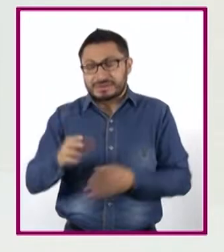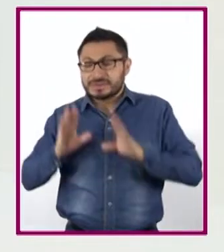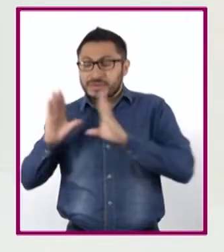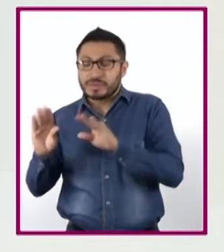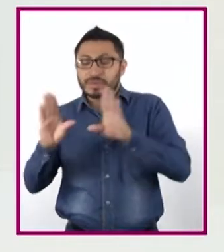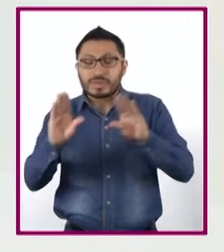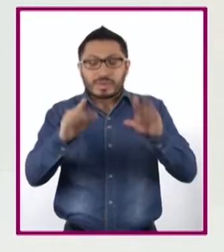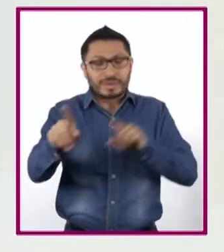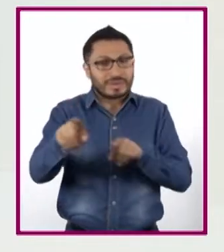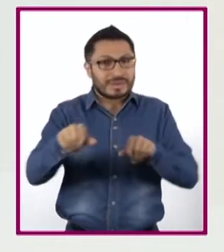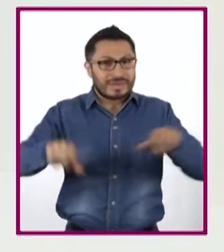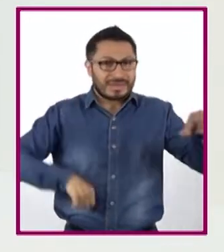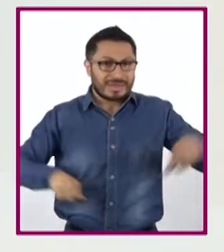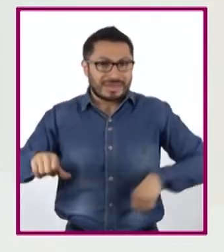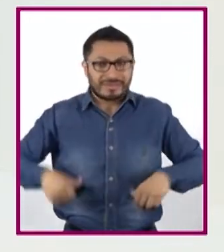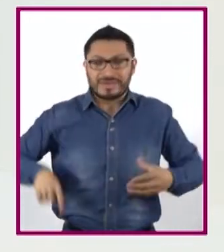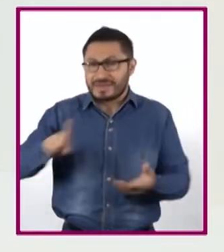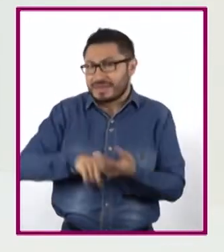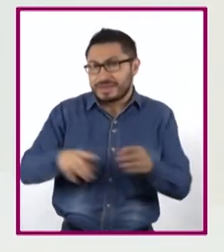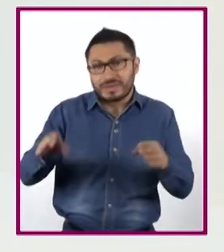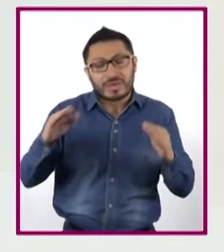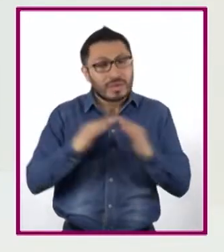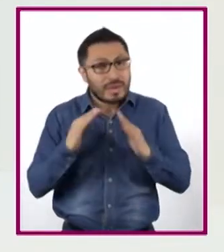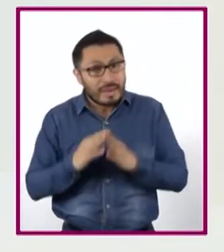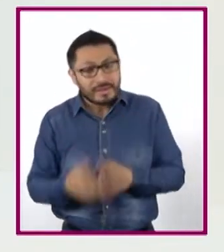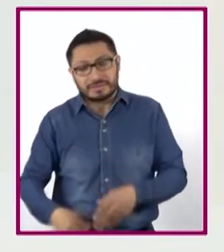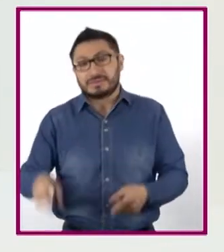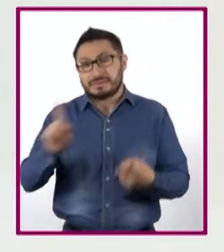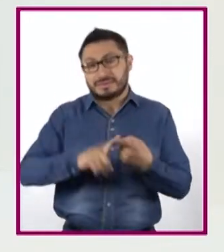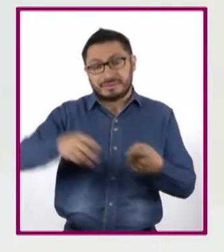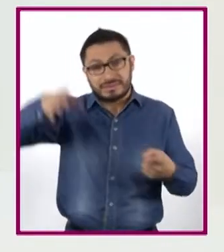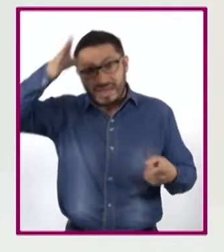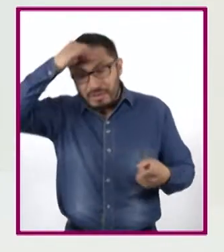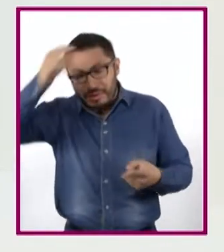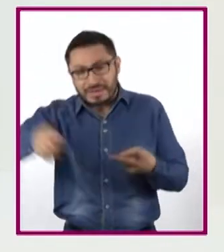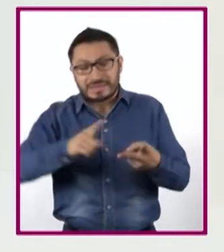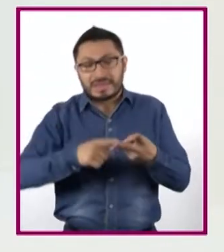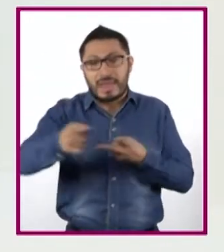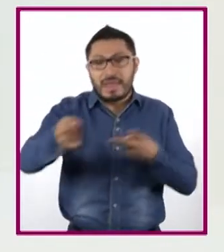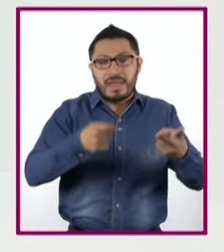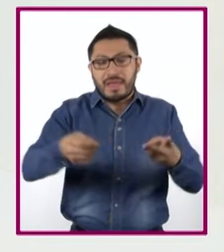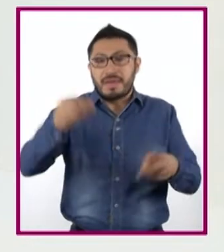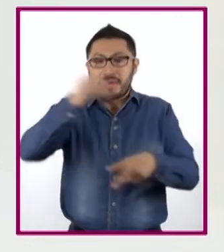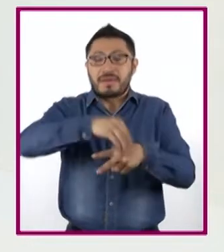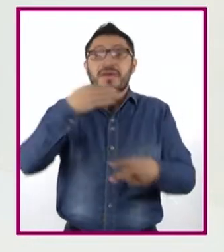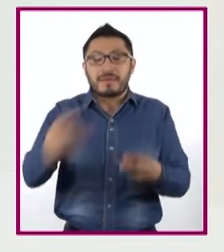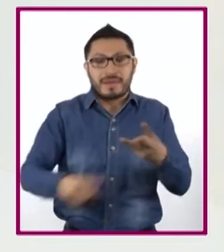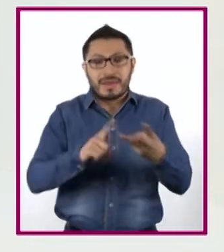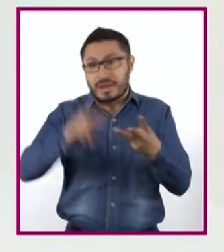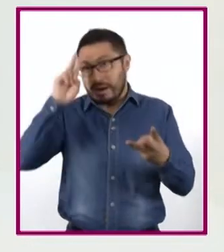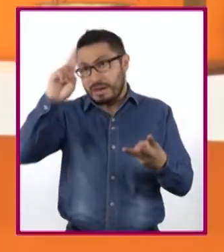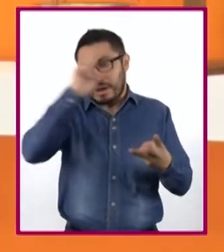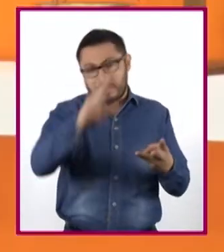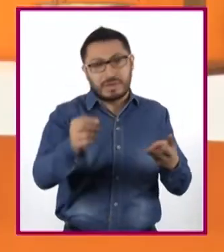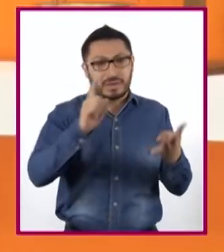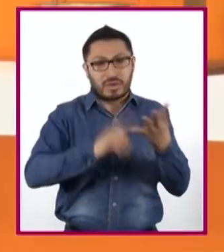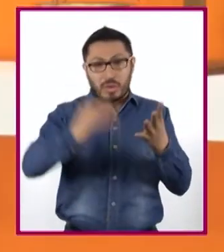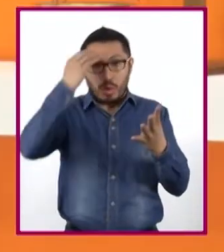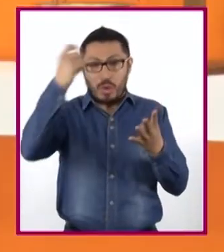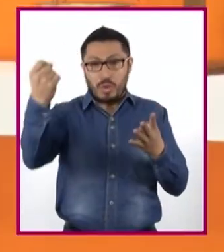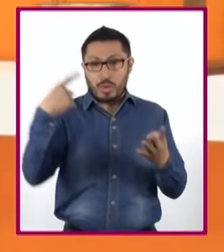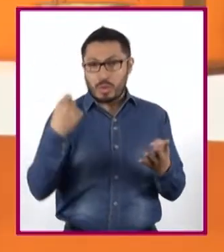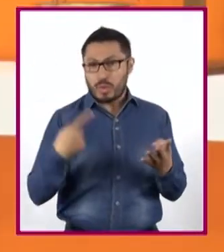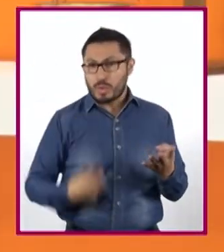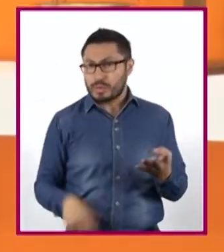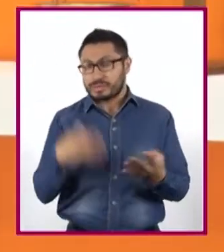hogar y sustento. Incluye el aprendizaje del autocontrol, el respeto y el conocimiento de sí mismo. Una vez